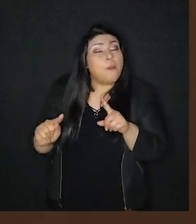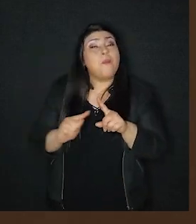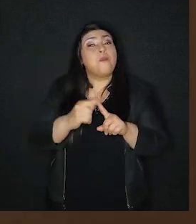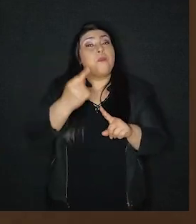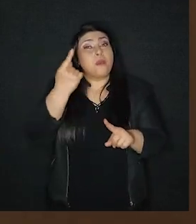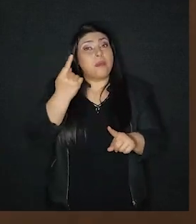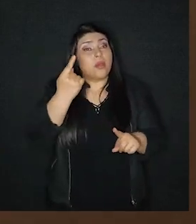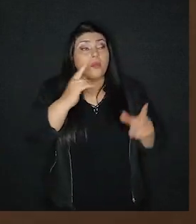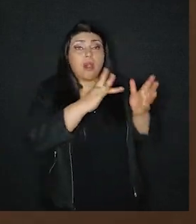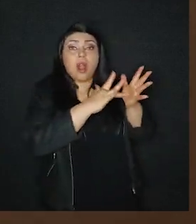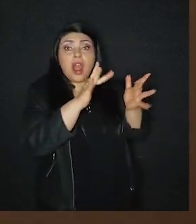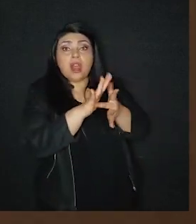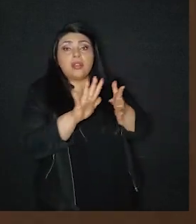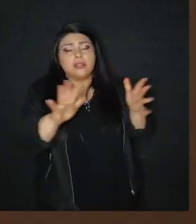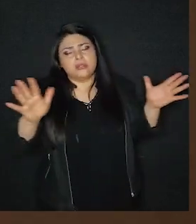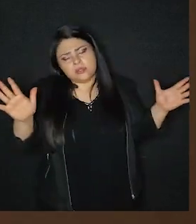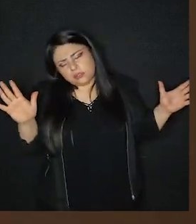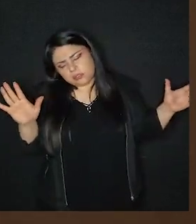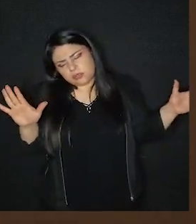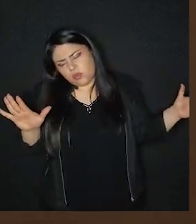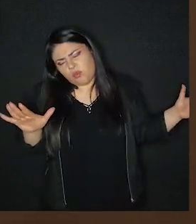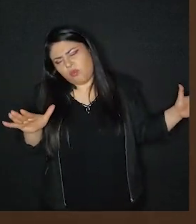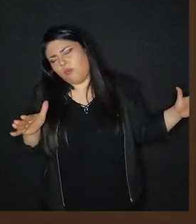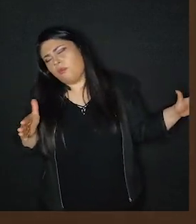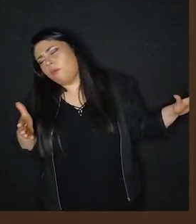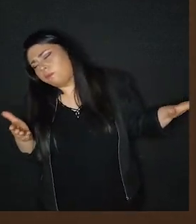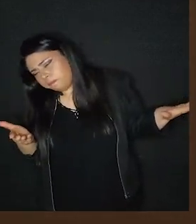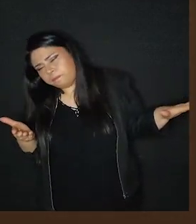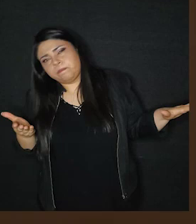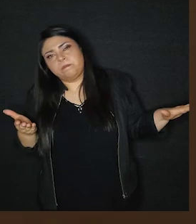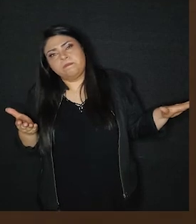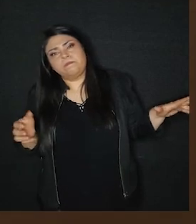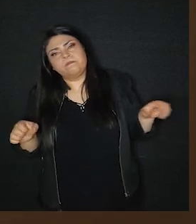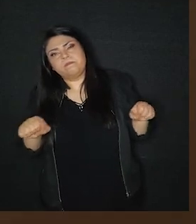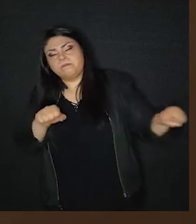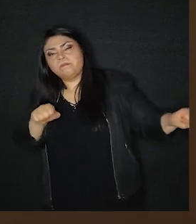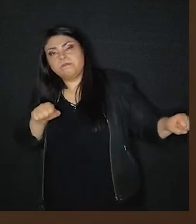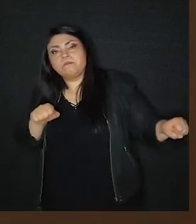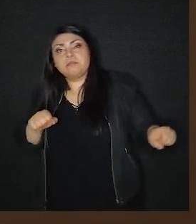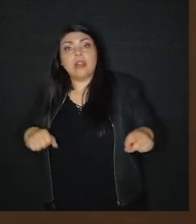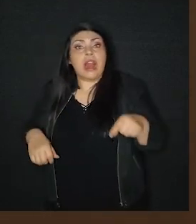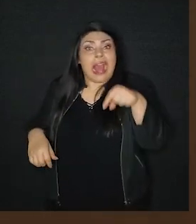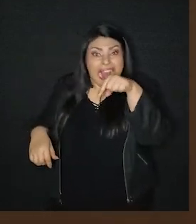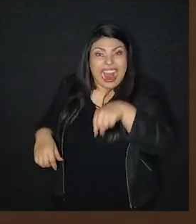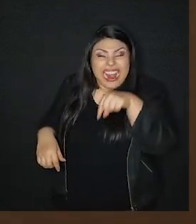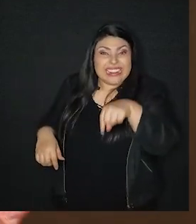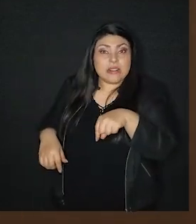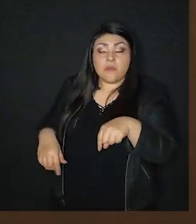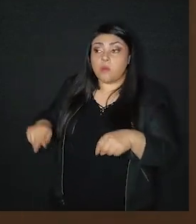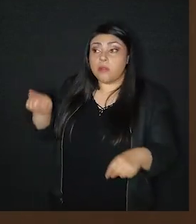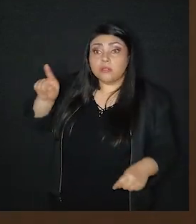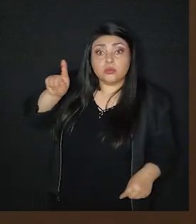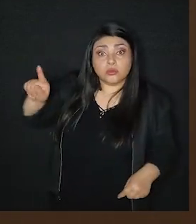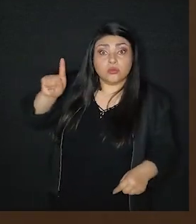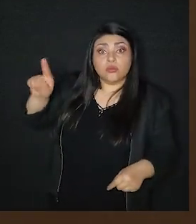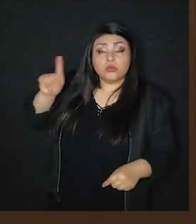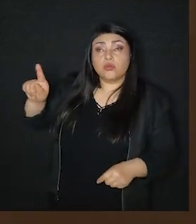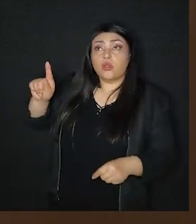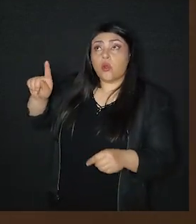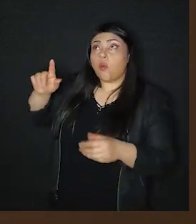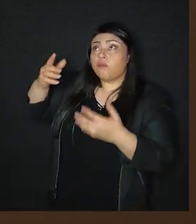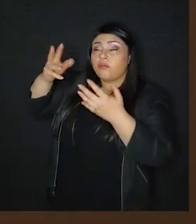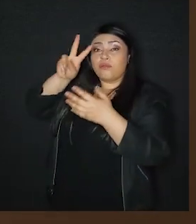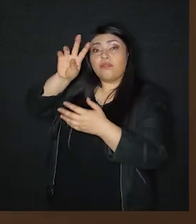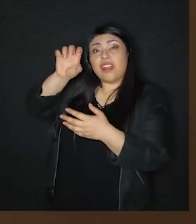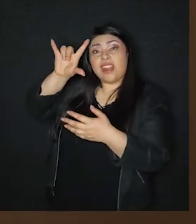una vez Jesús fue crucificado es el velo que se rasgó en